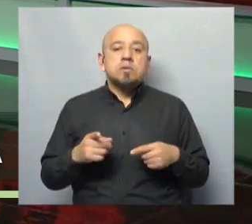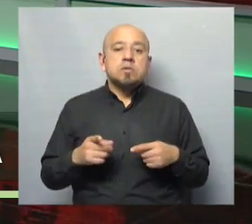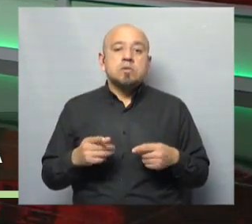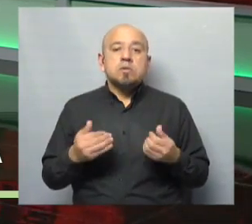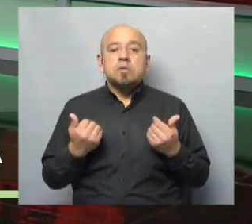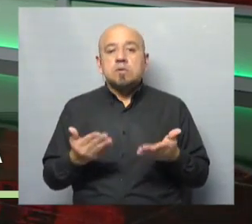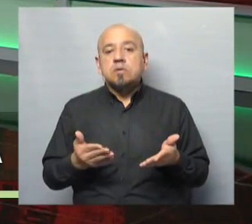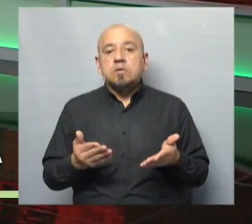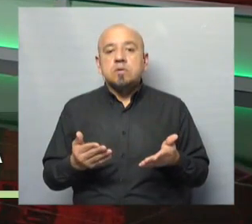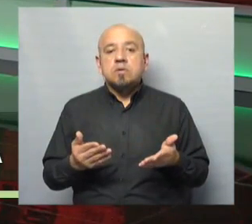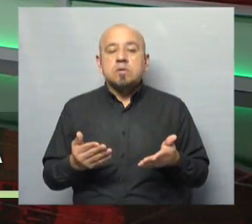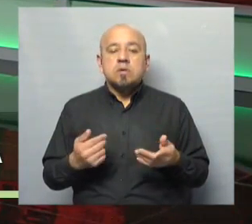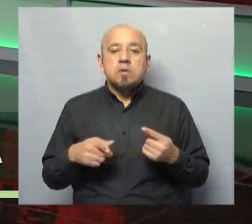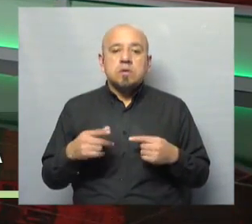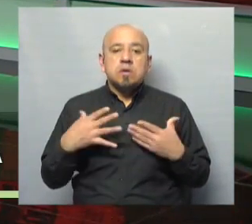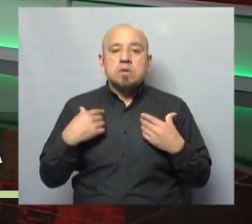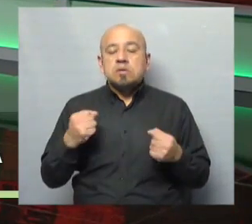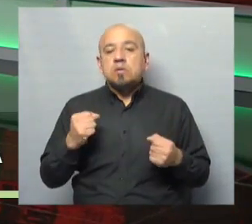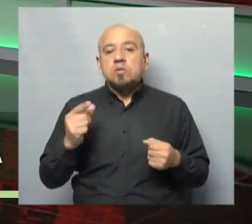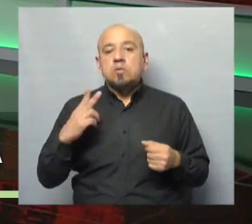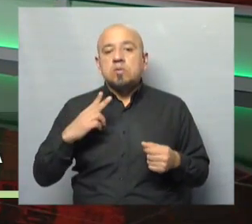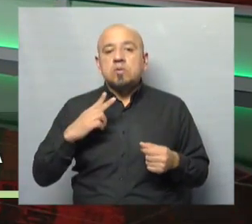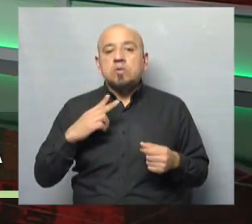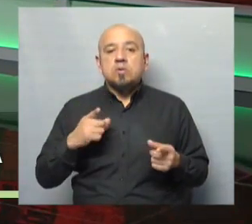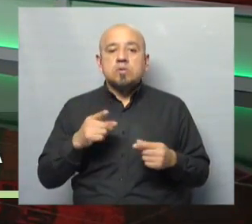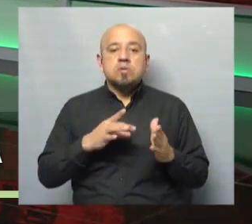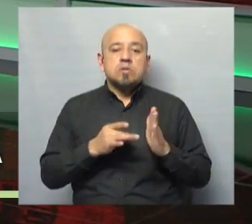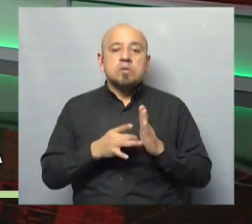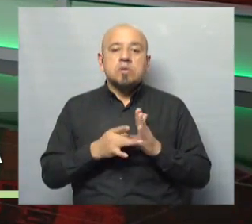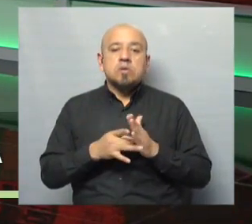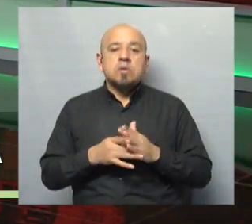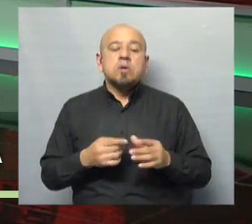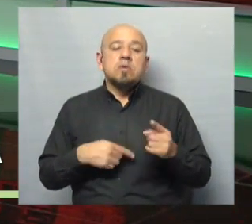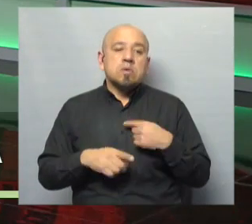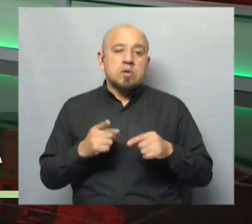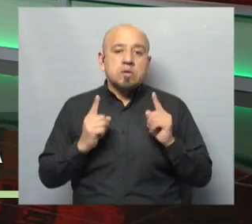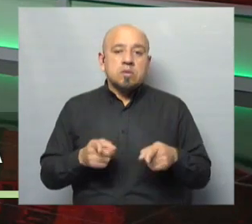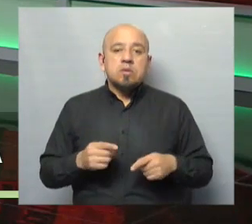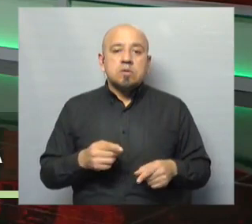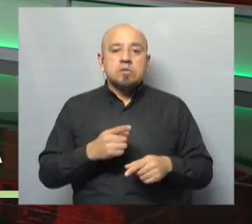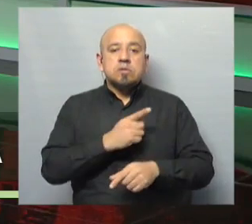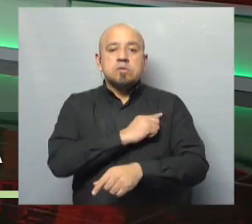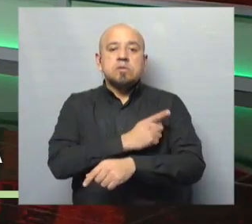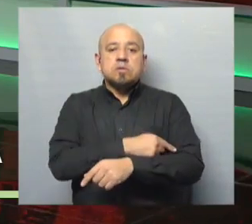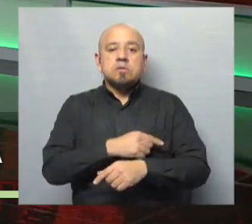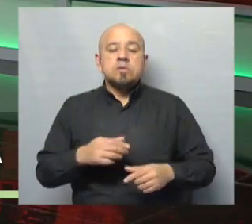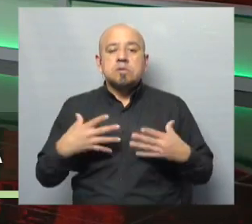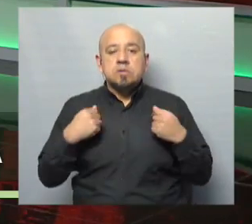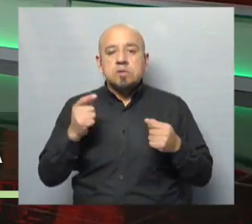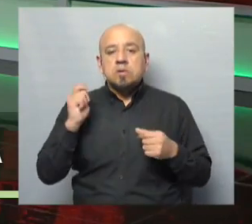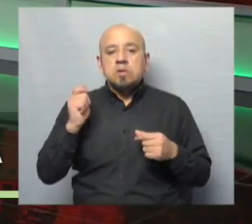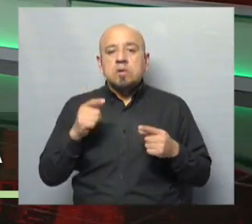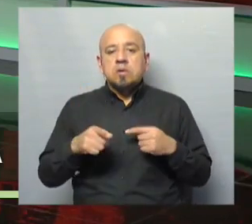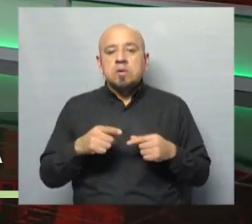a la salud privada en detrimento de la calidad de la atención pero también del fortalecimiento de la salud pública sobre esto